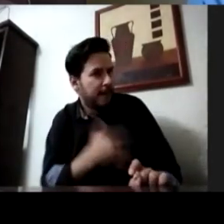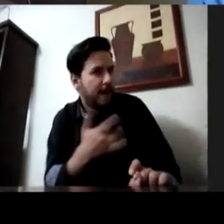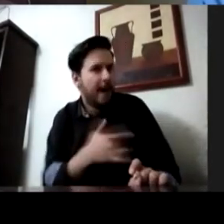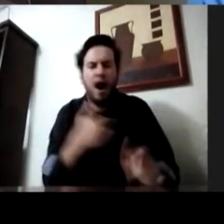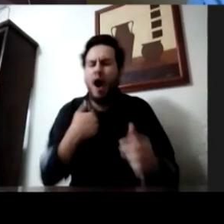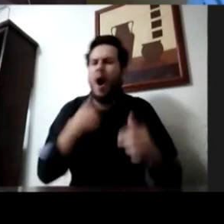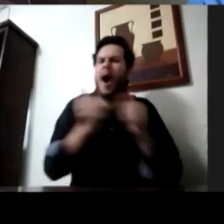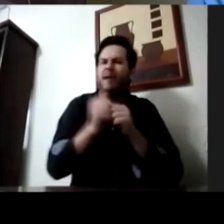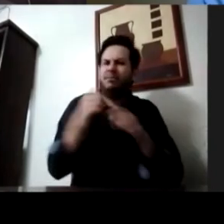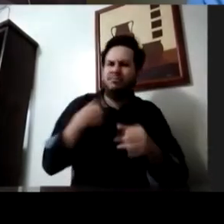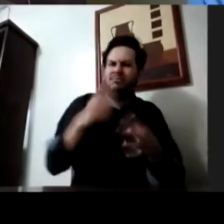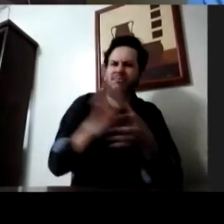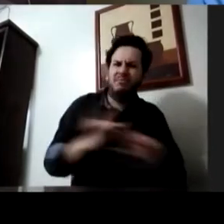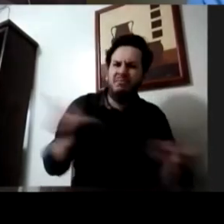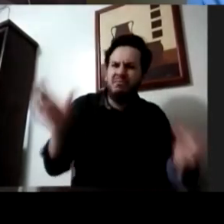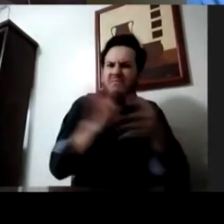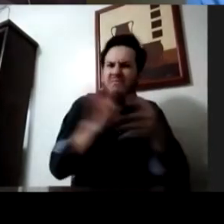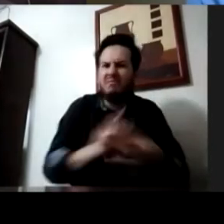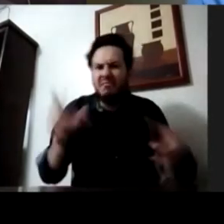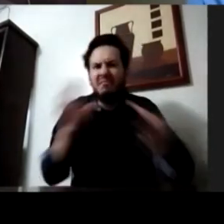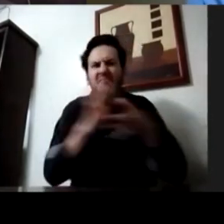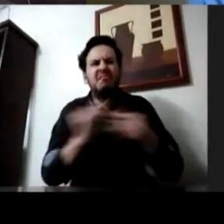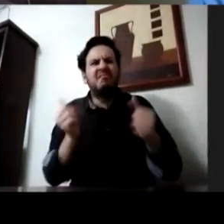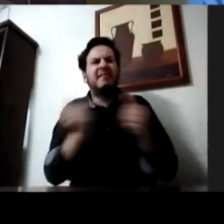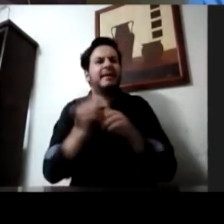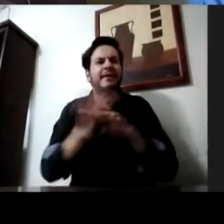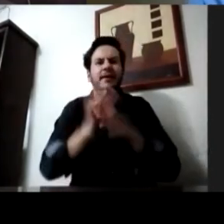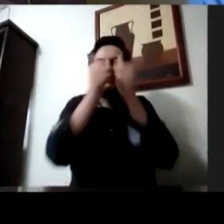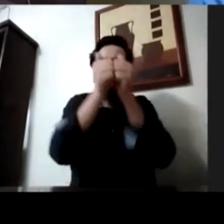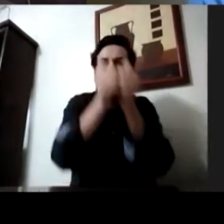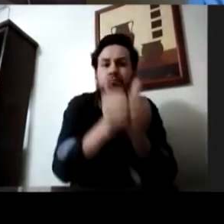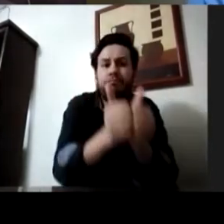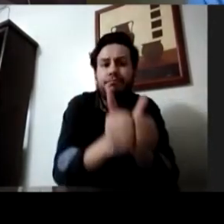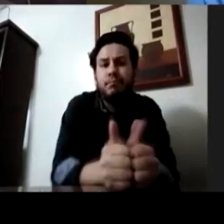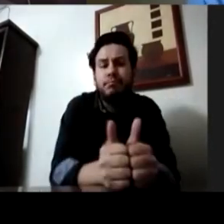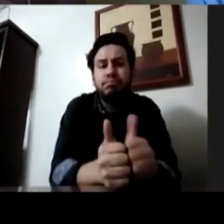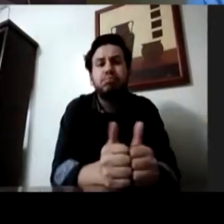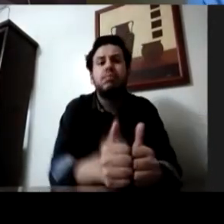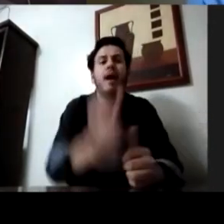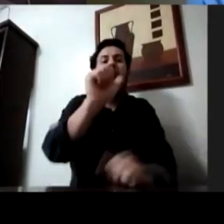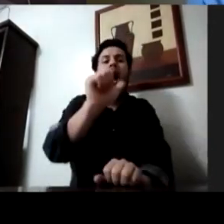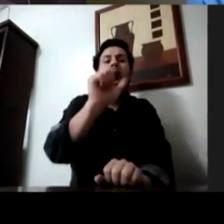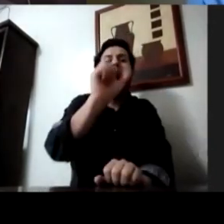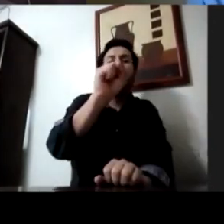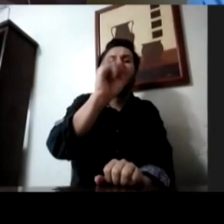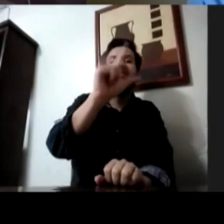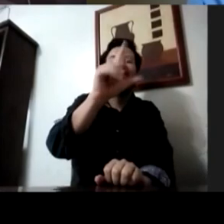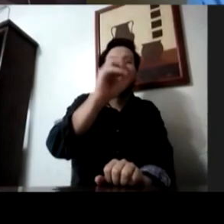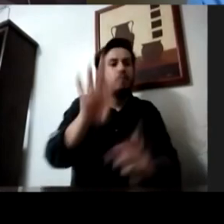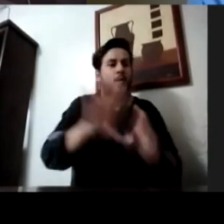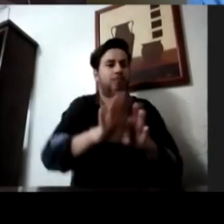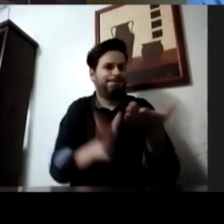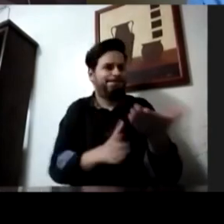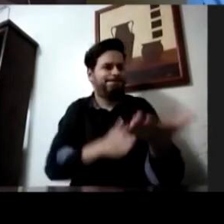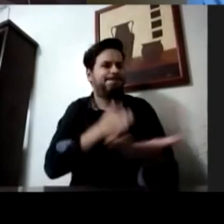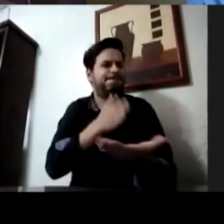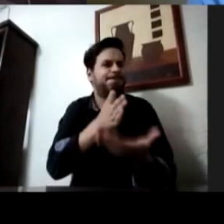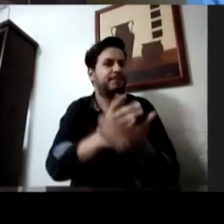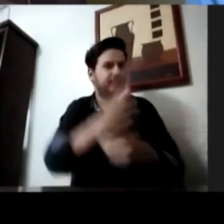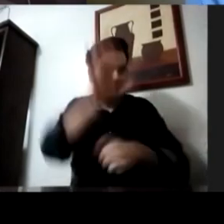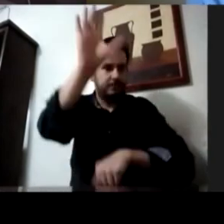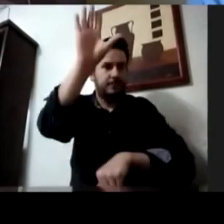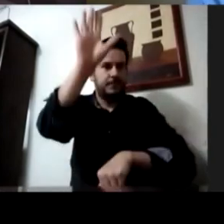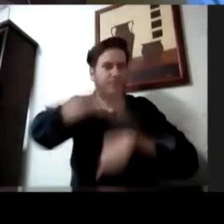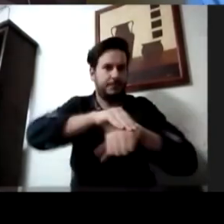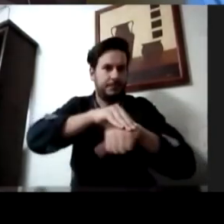contexto de asilo, de llegar refugiados a México, porque tenemos legislación bastante